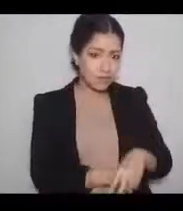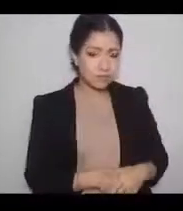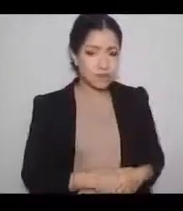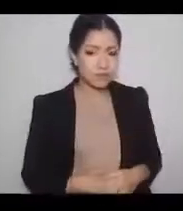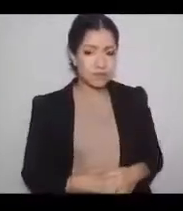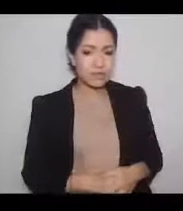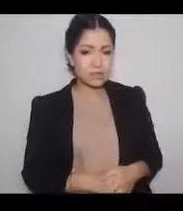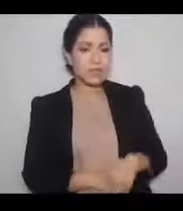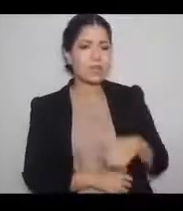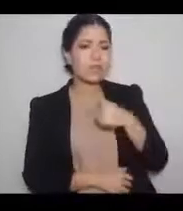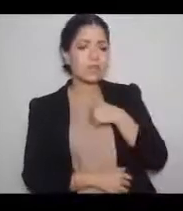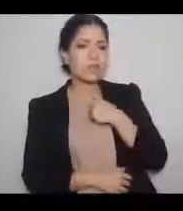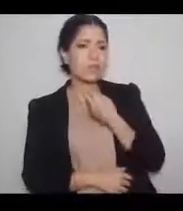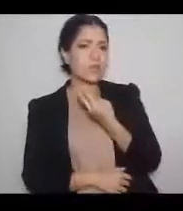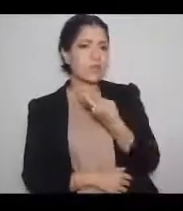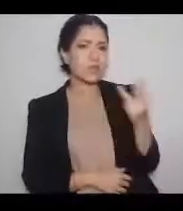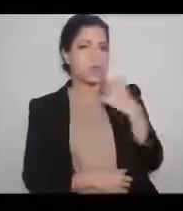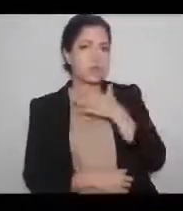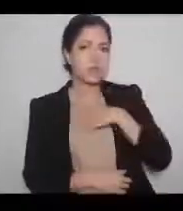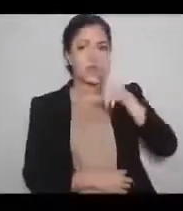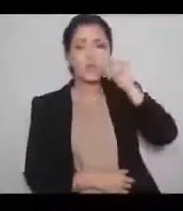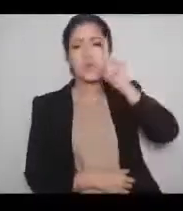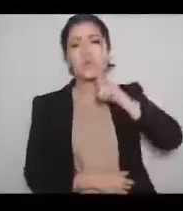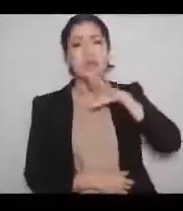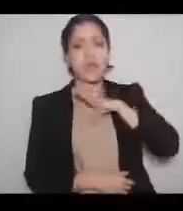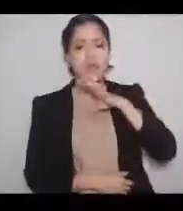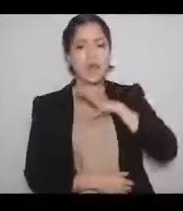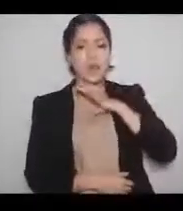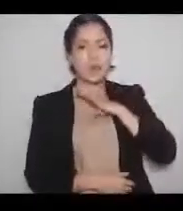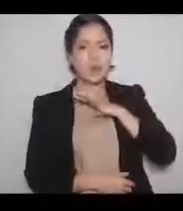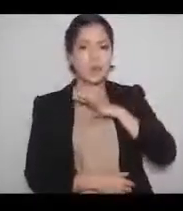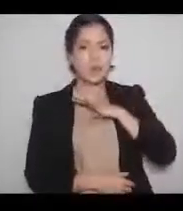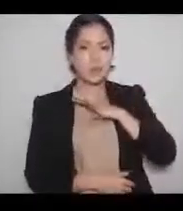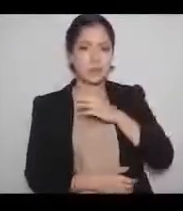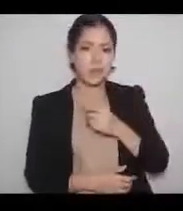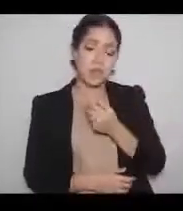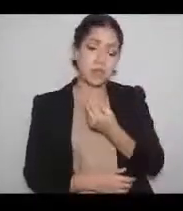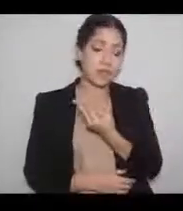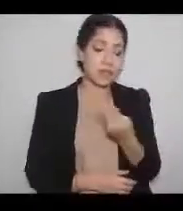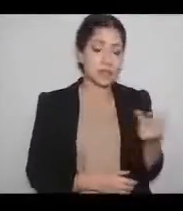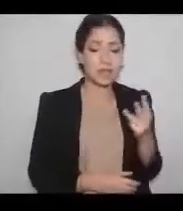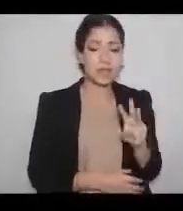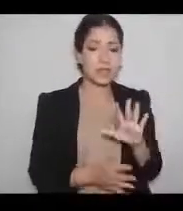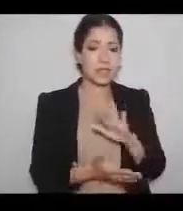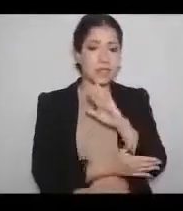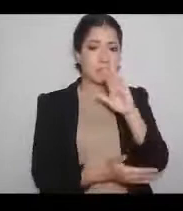Ninguna de ellas me habla. No me extraña, ¿eh? Me rechazaron en Facebook.